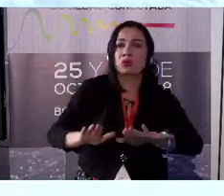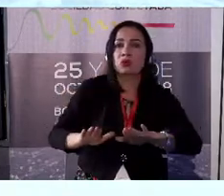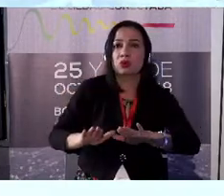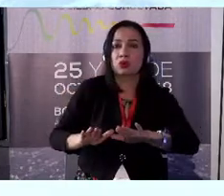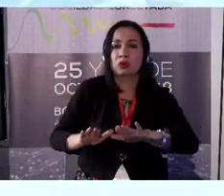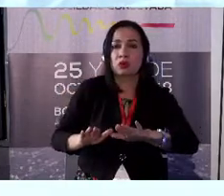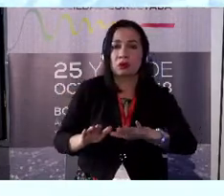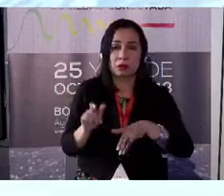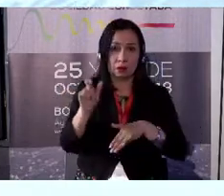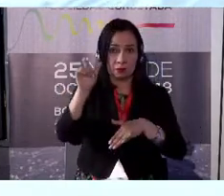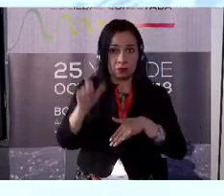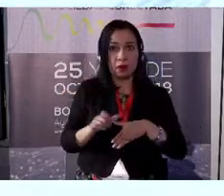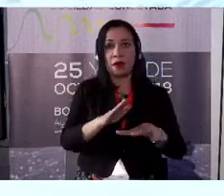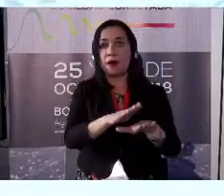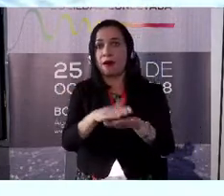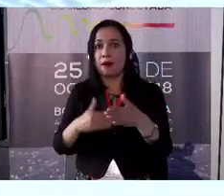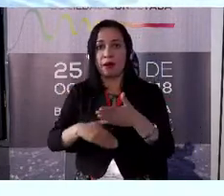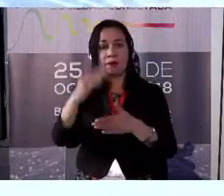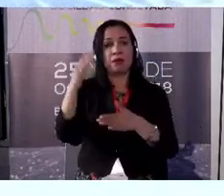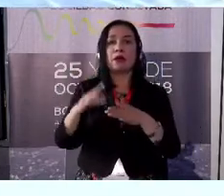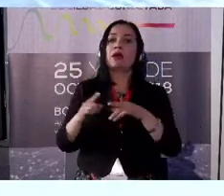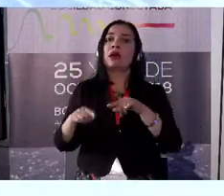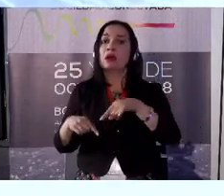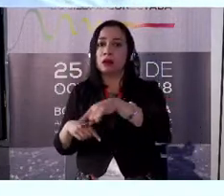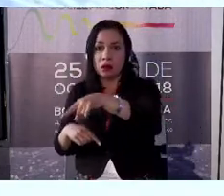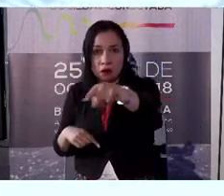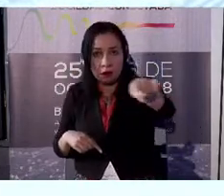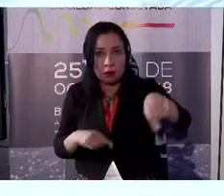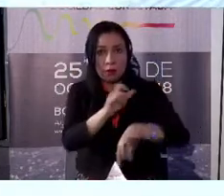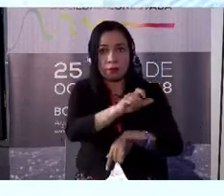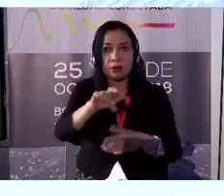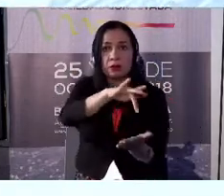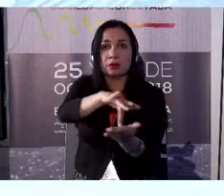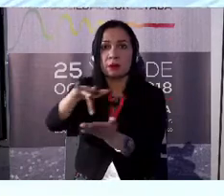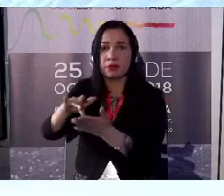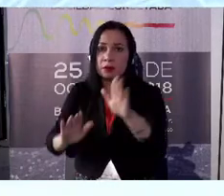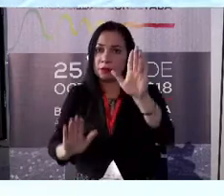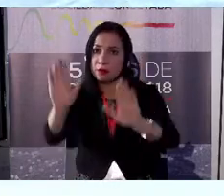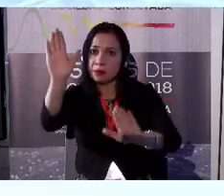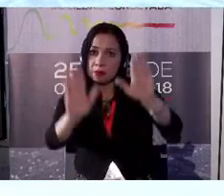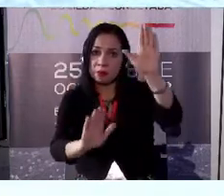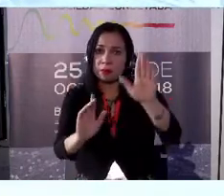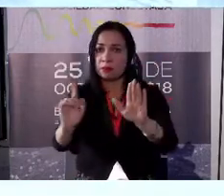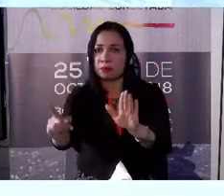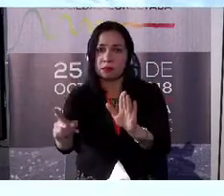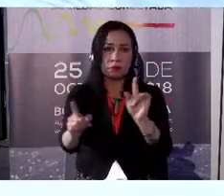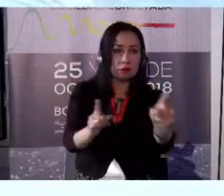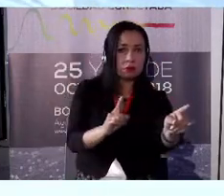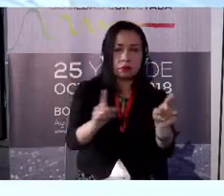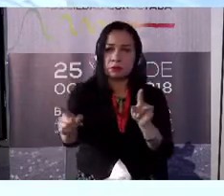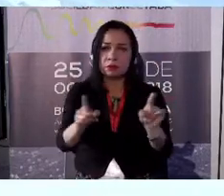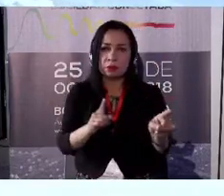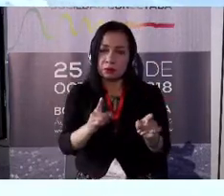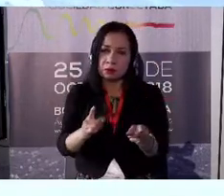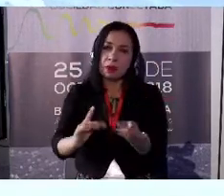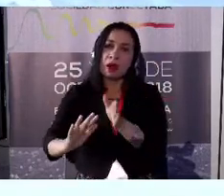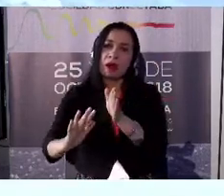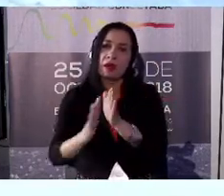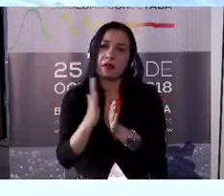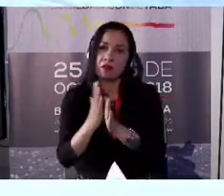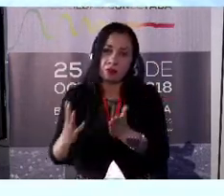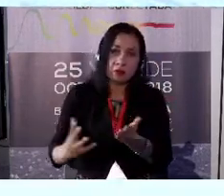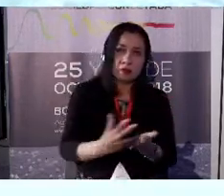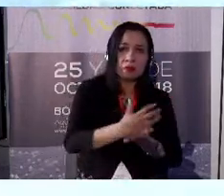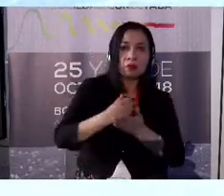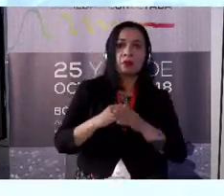El subastador anunciaba que empezaba una ronda. Los participantes envían sus ofertas, el subastador recoge la información y dice